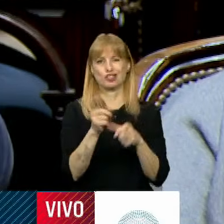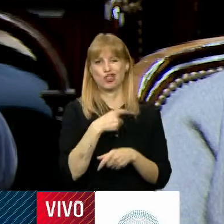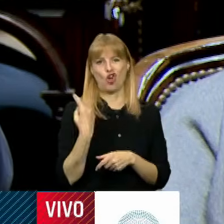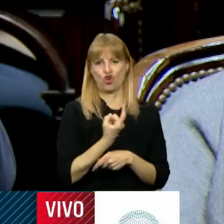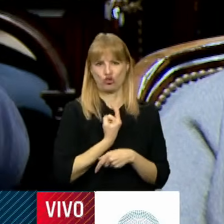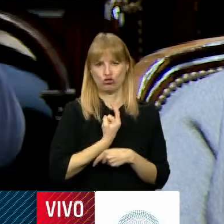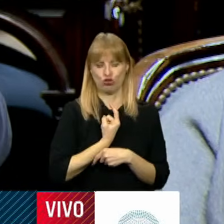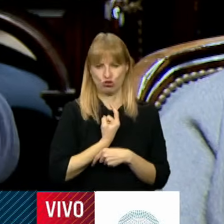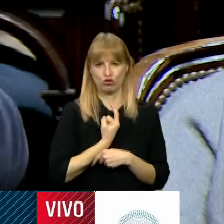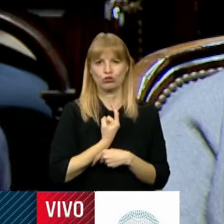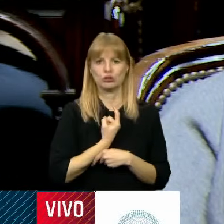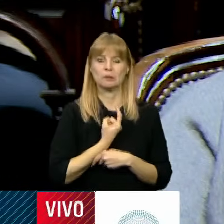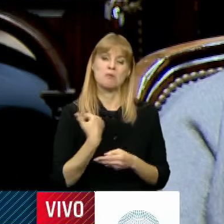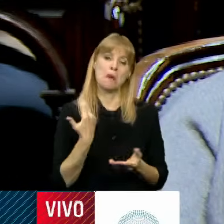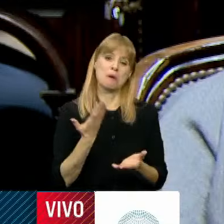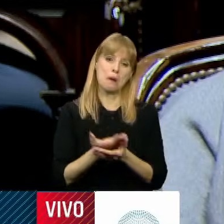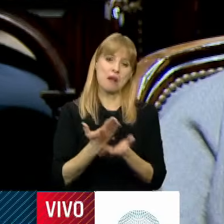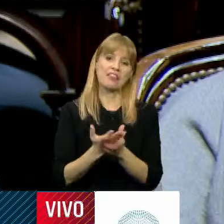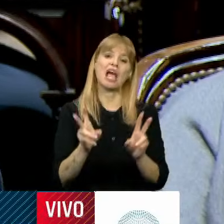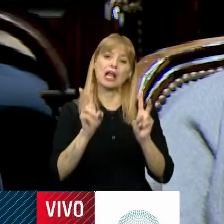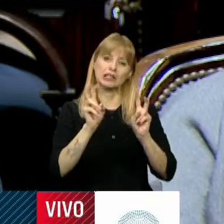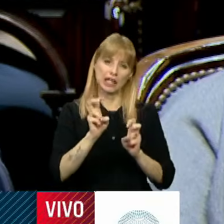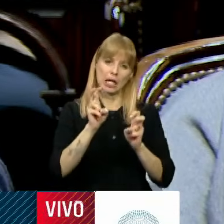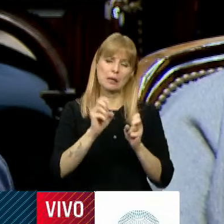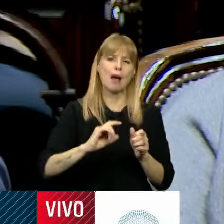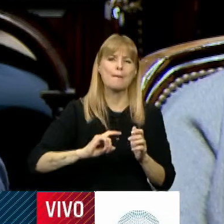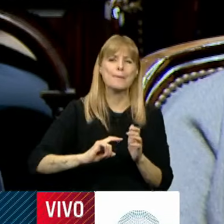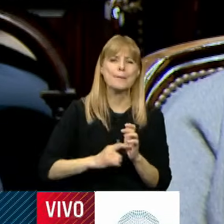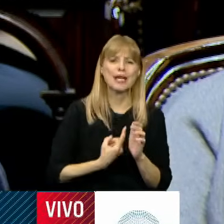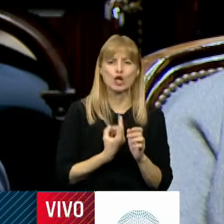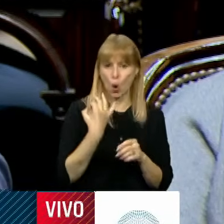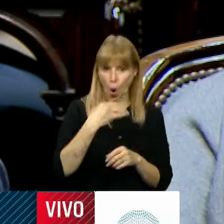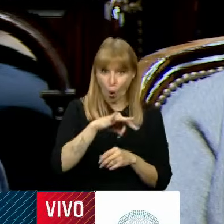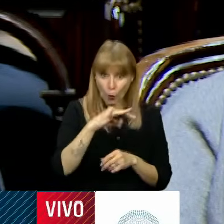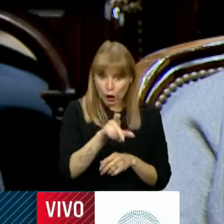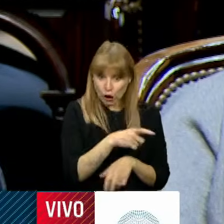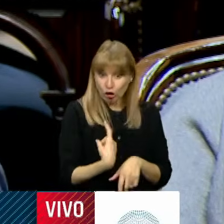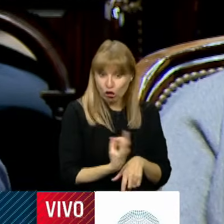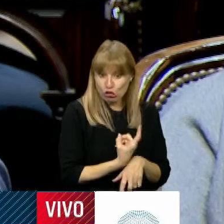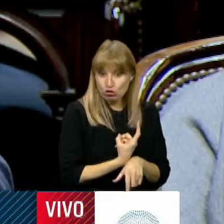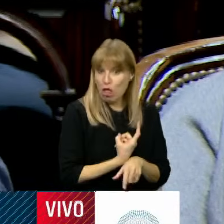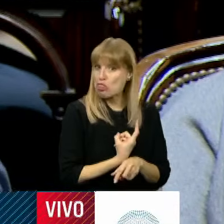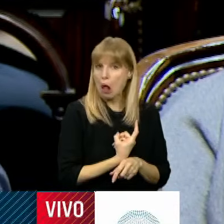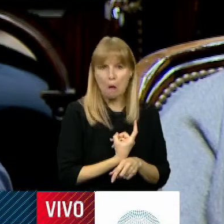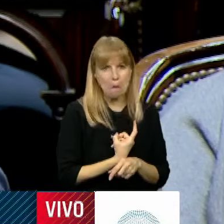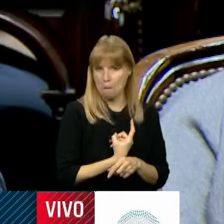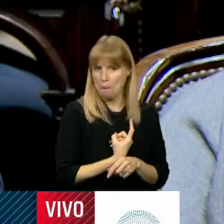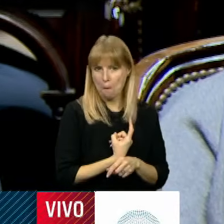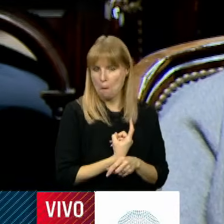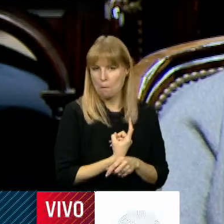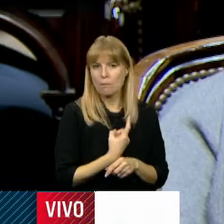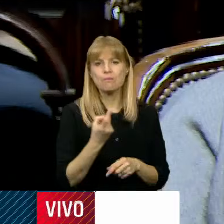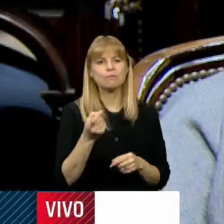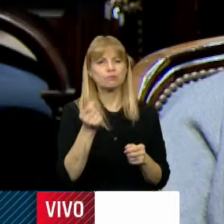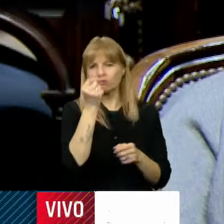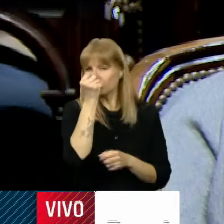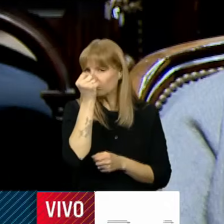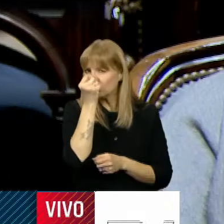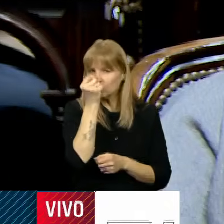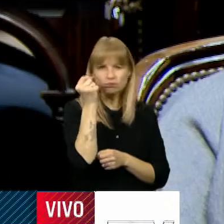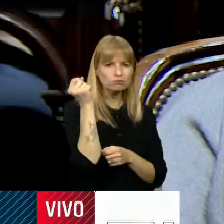en algún lugar planteando el tema, pero no fuimos los únicos, presidente. Porque